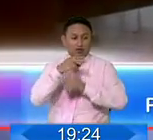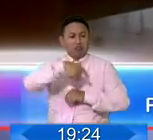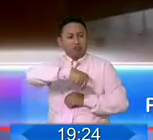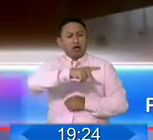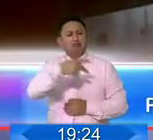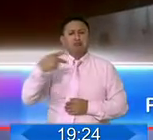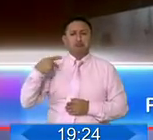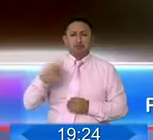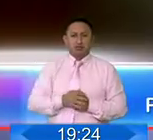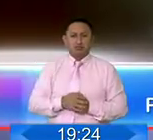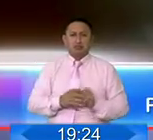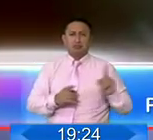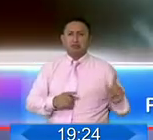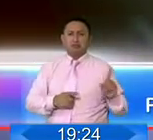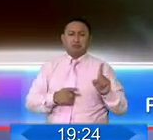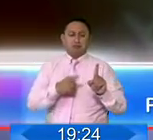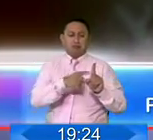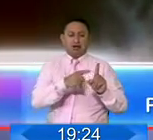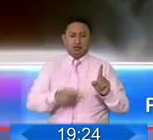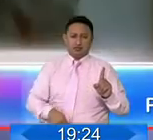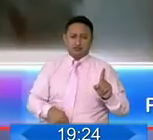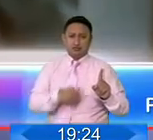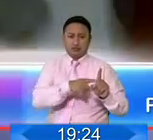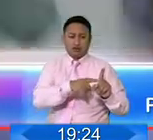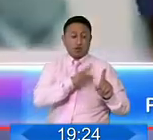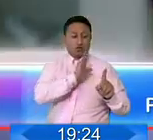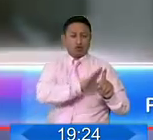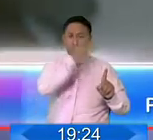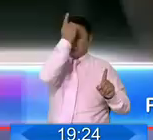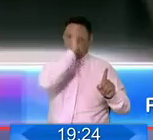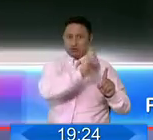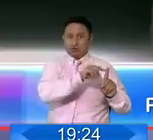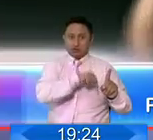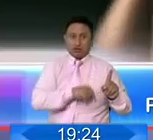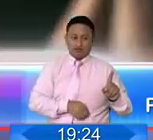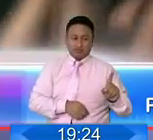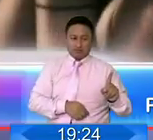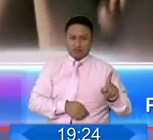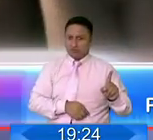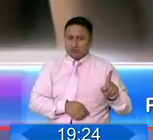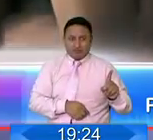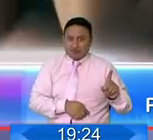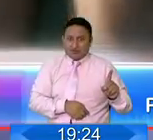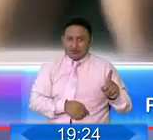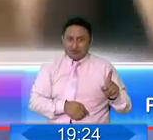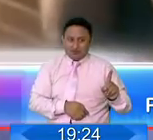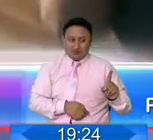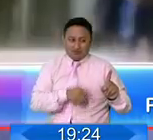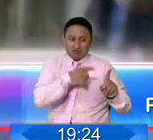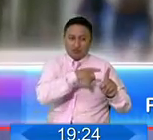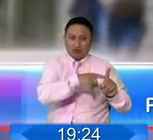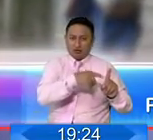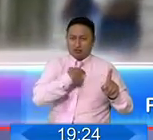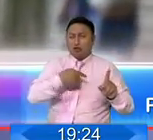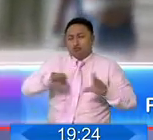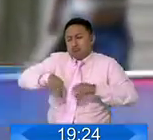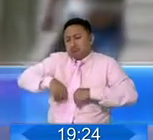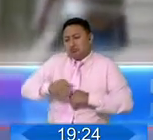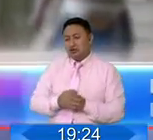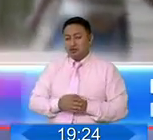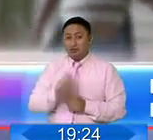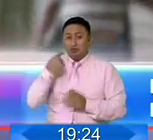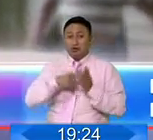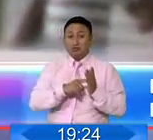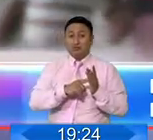sexual como alguien que decidió ser parte de, y no es así. El consentimiento en los delitos de trata